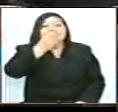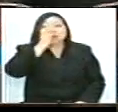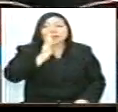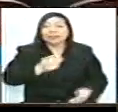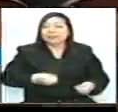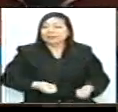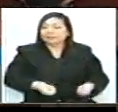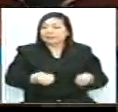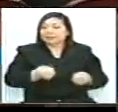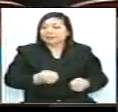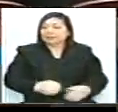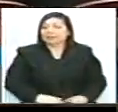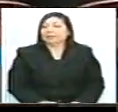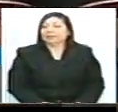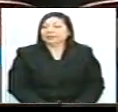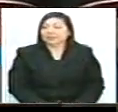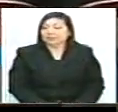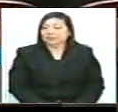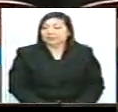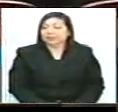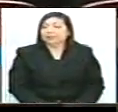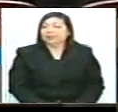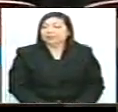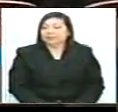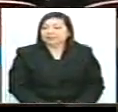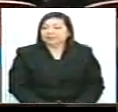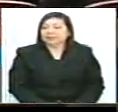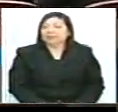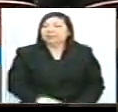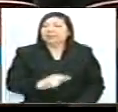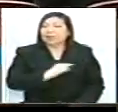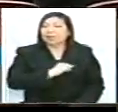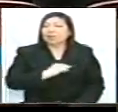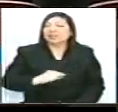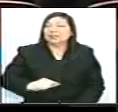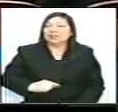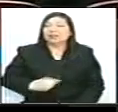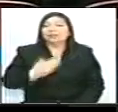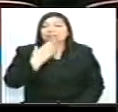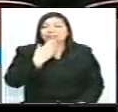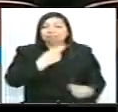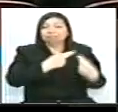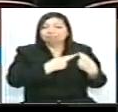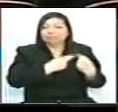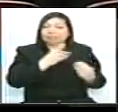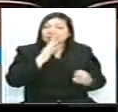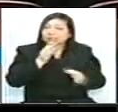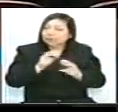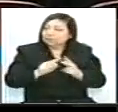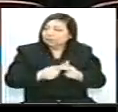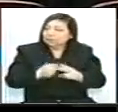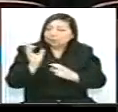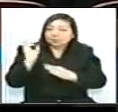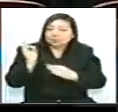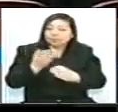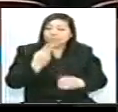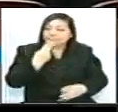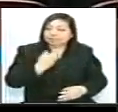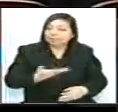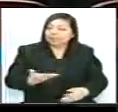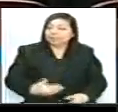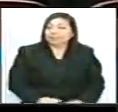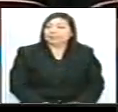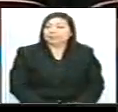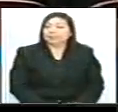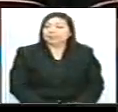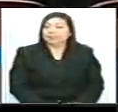Se invita entonces al señor Luis Guillermo Hidalgo Okimura, gobernador regional de Madre de Dios, para que pueda iniciar su sustentación. Se le